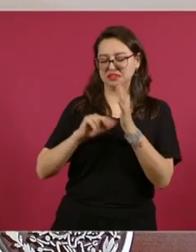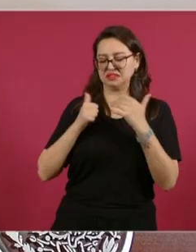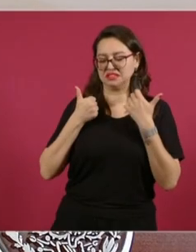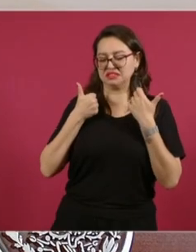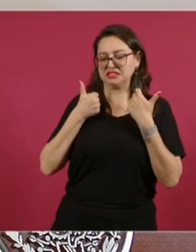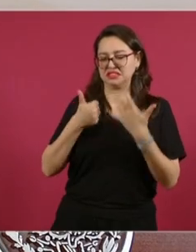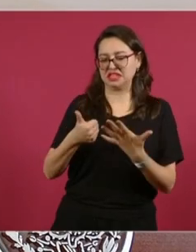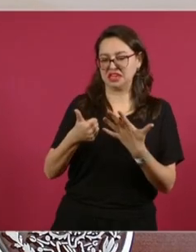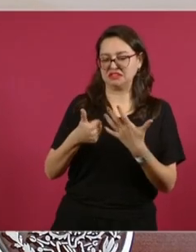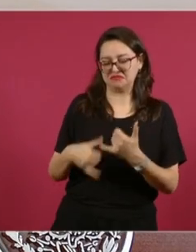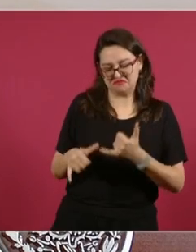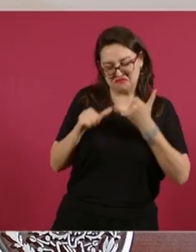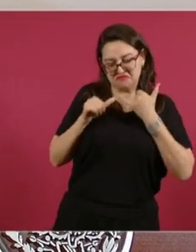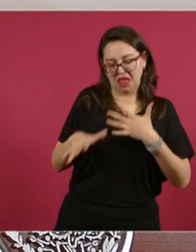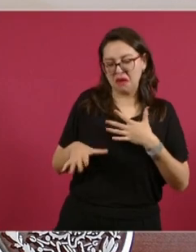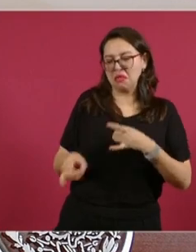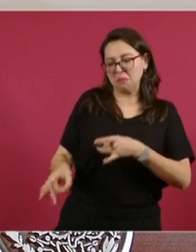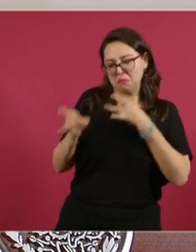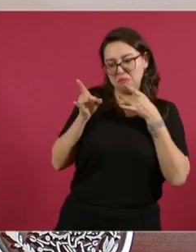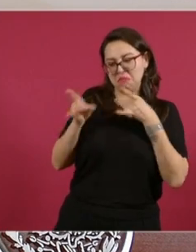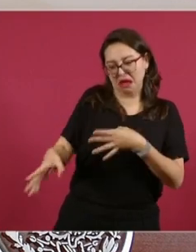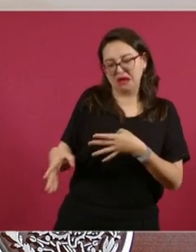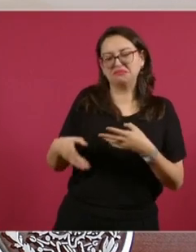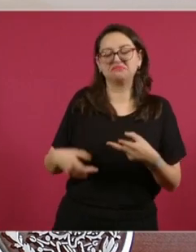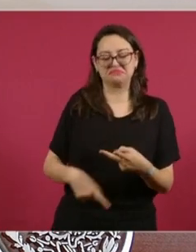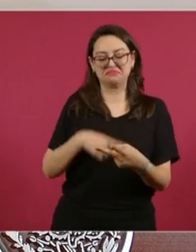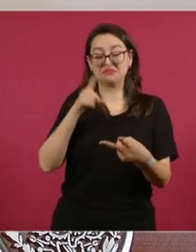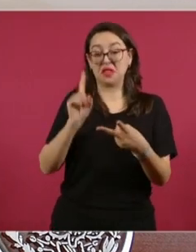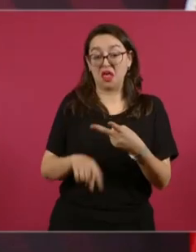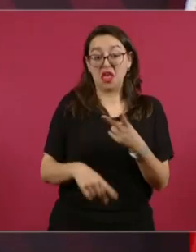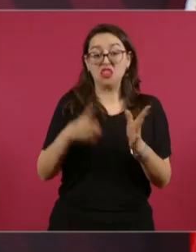Se imponen en el 12,